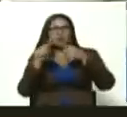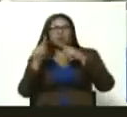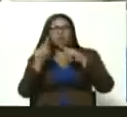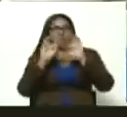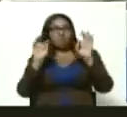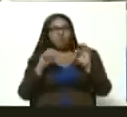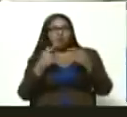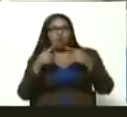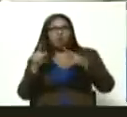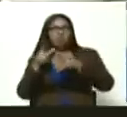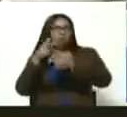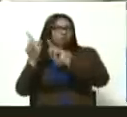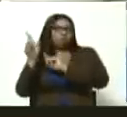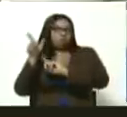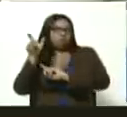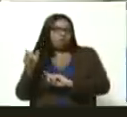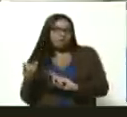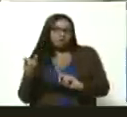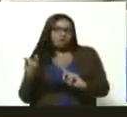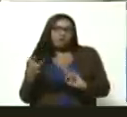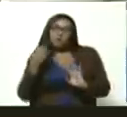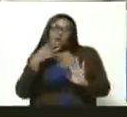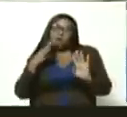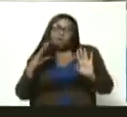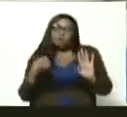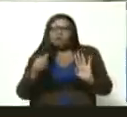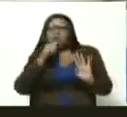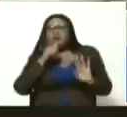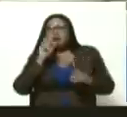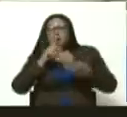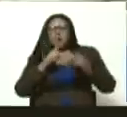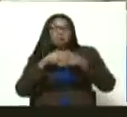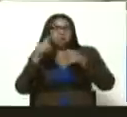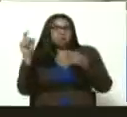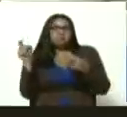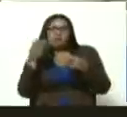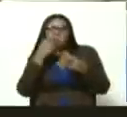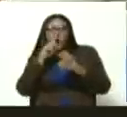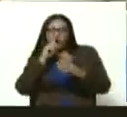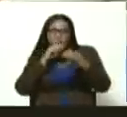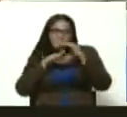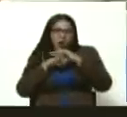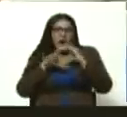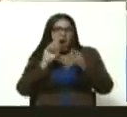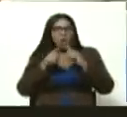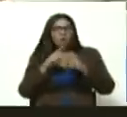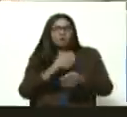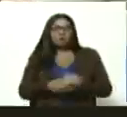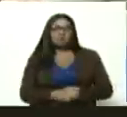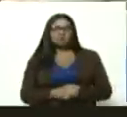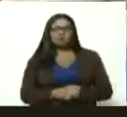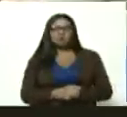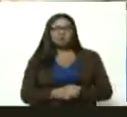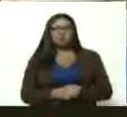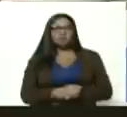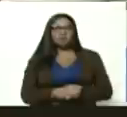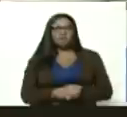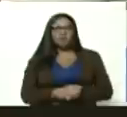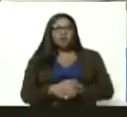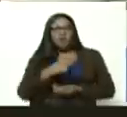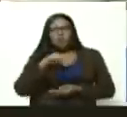brazos del enemigo si hay quienes se apartan en silencio estarán